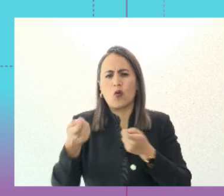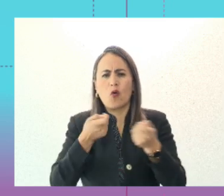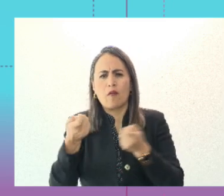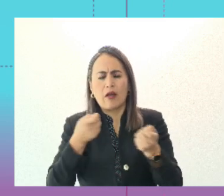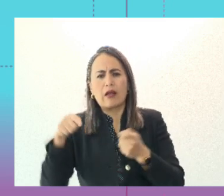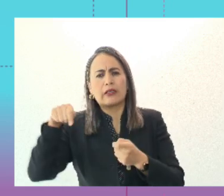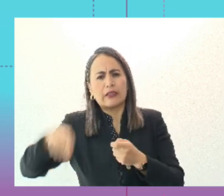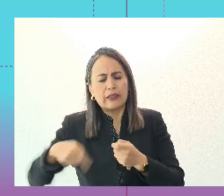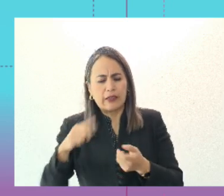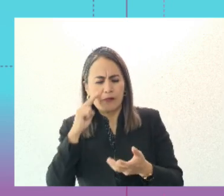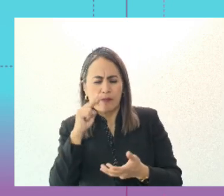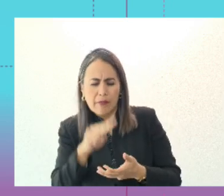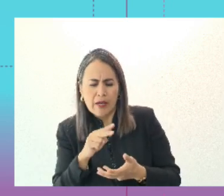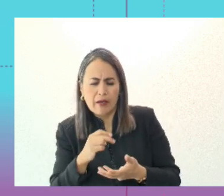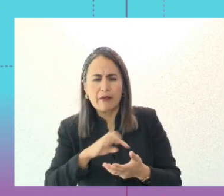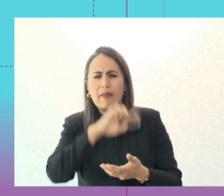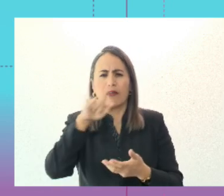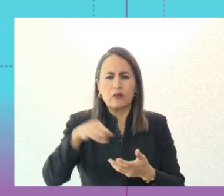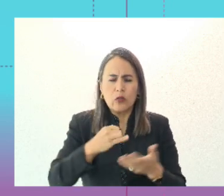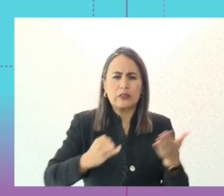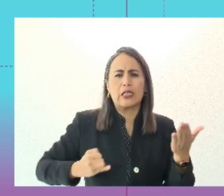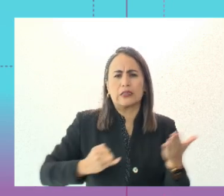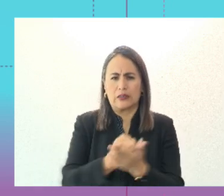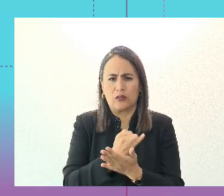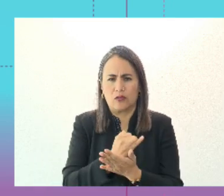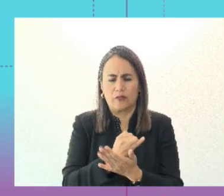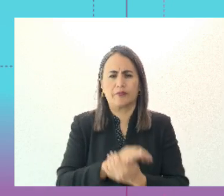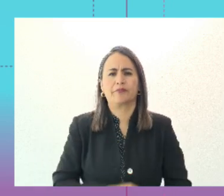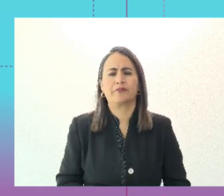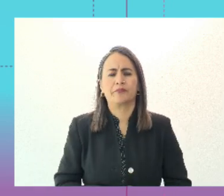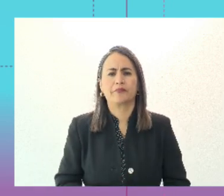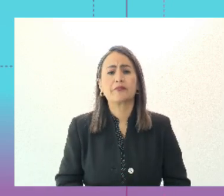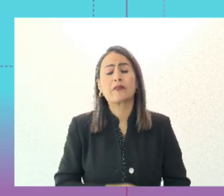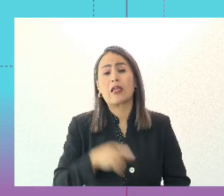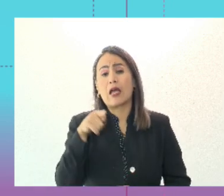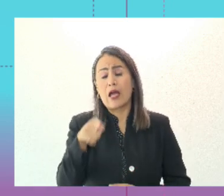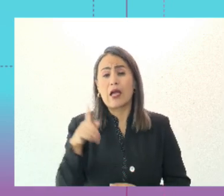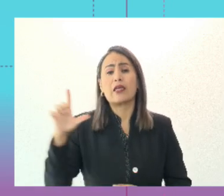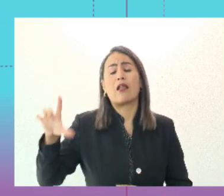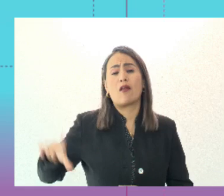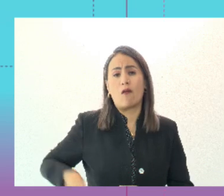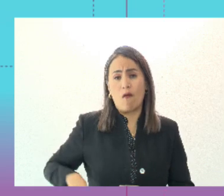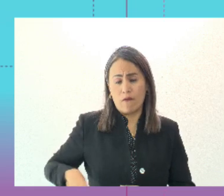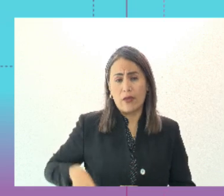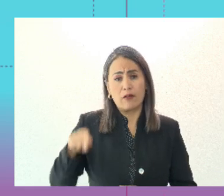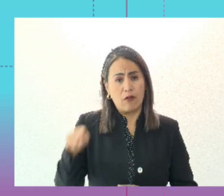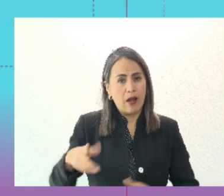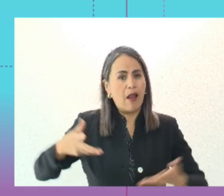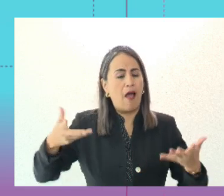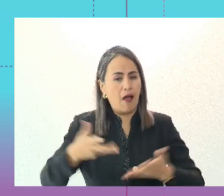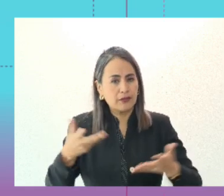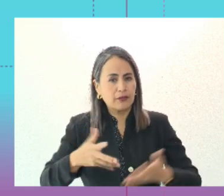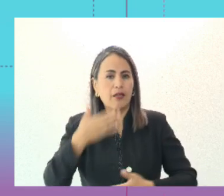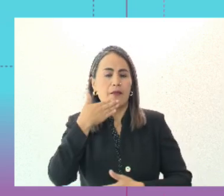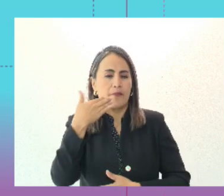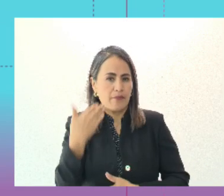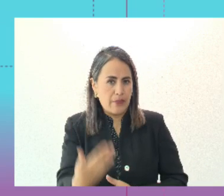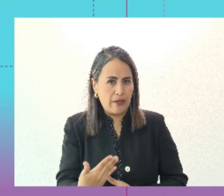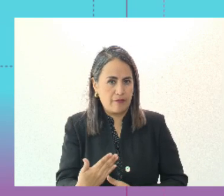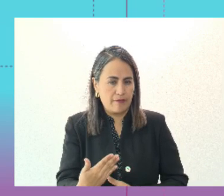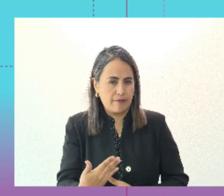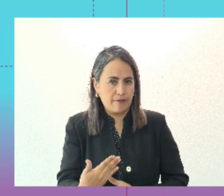toma de decisiones que va encaminada a qué? Pues a que la administración pública lo haga bien. Esa